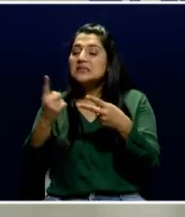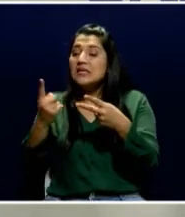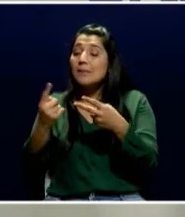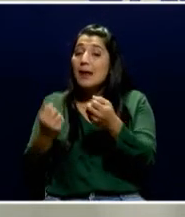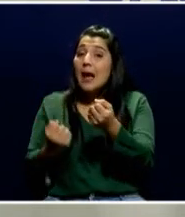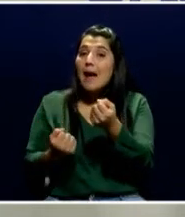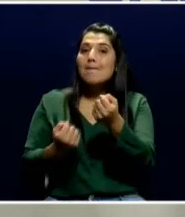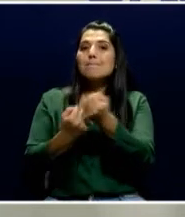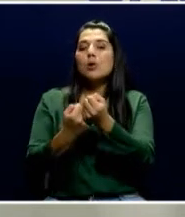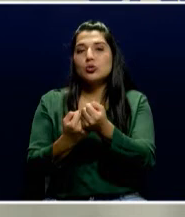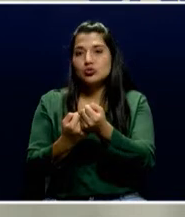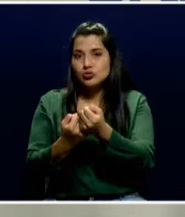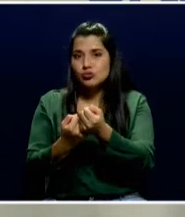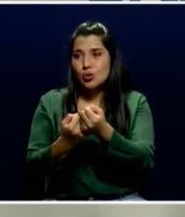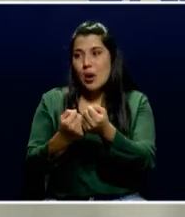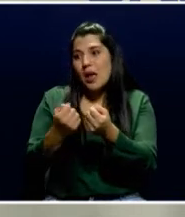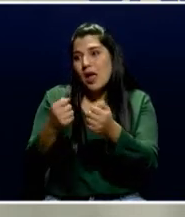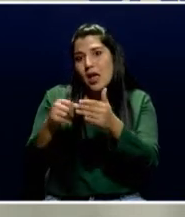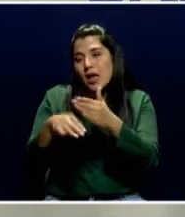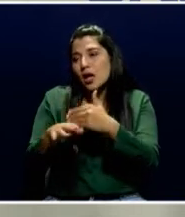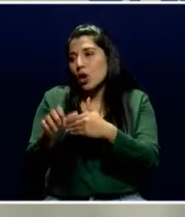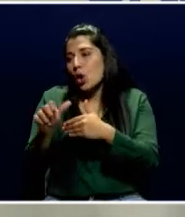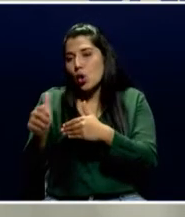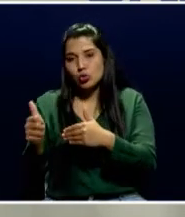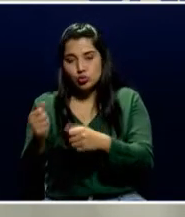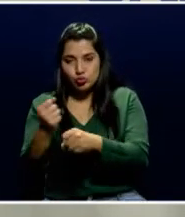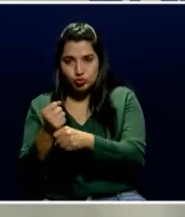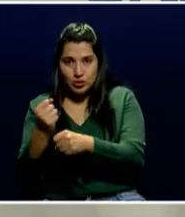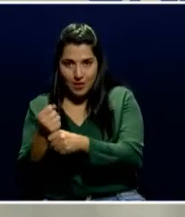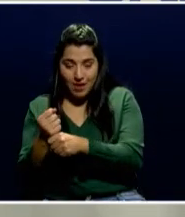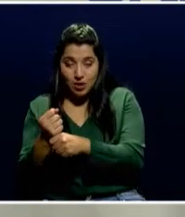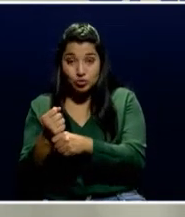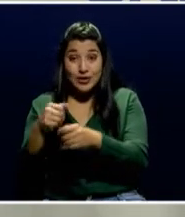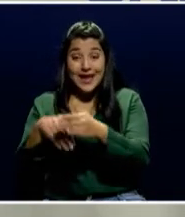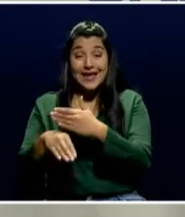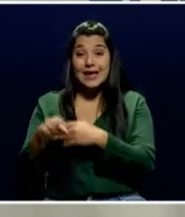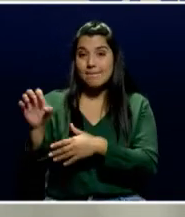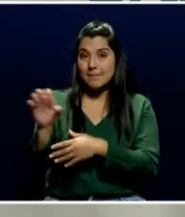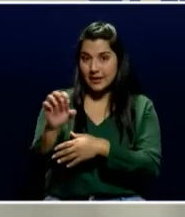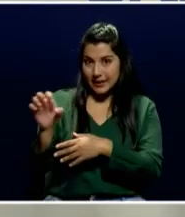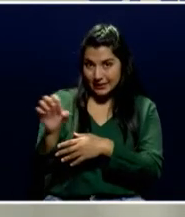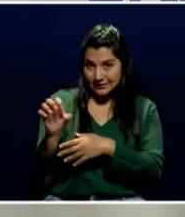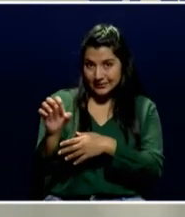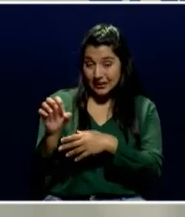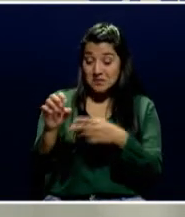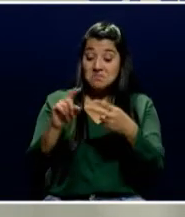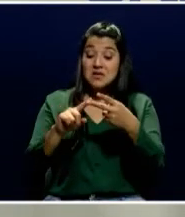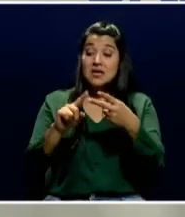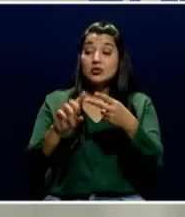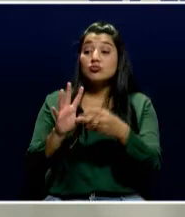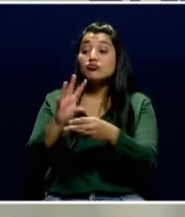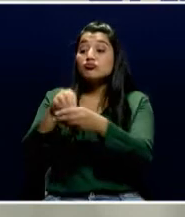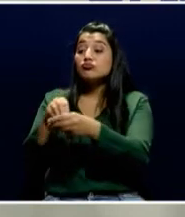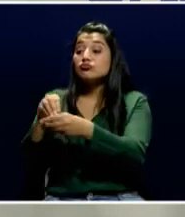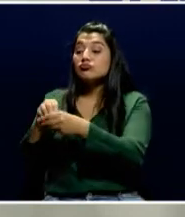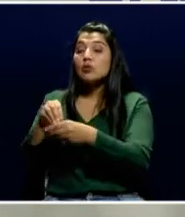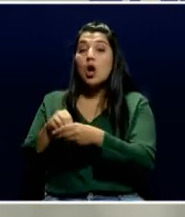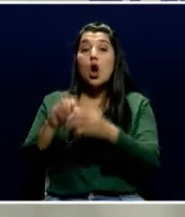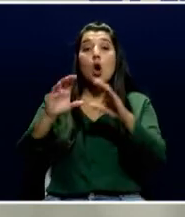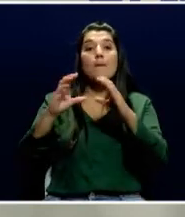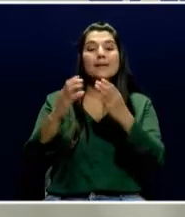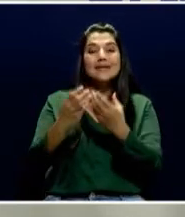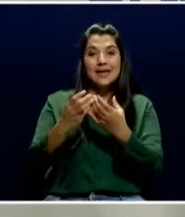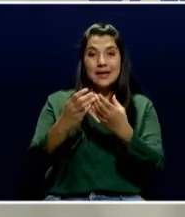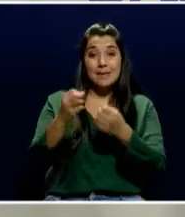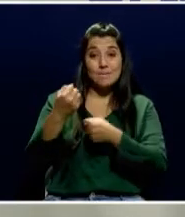soporte logístico y operacional de una situación de emergencia, que se integran en los diferentes comités municipales y los comités regionales de